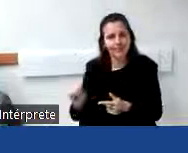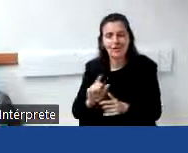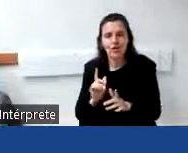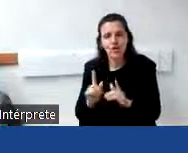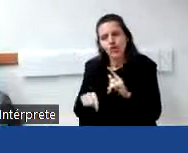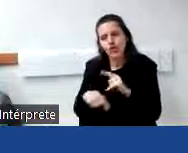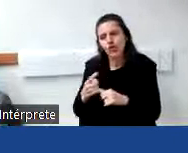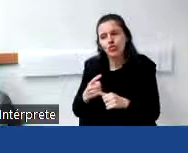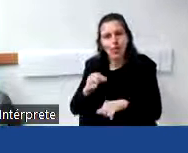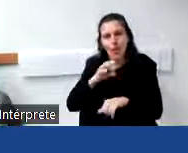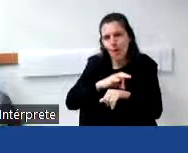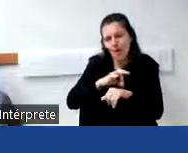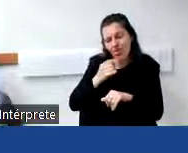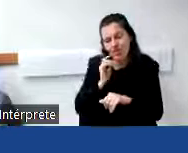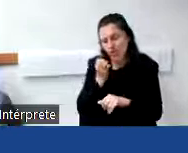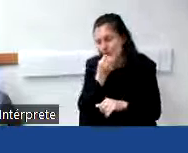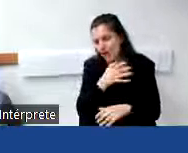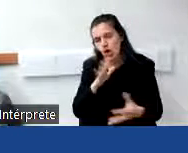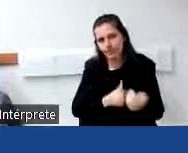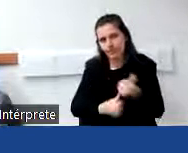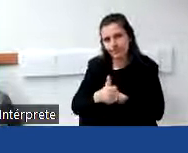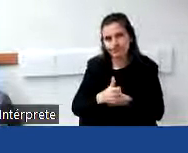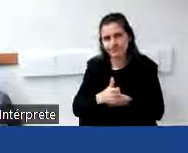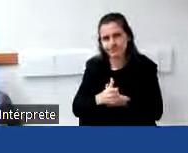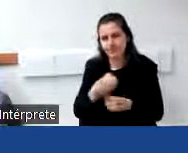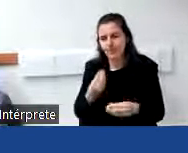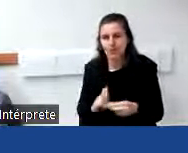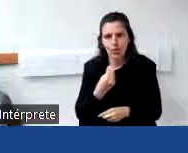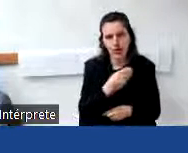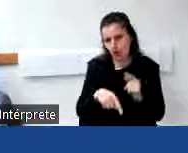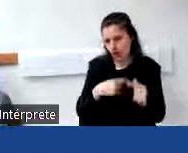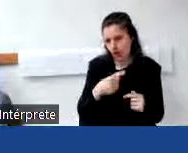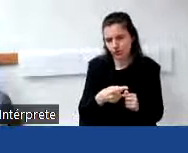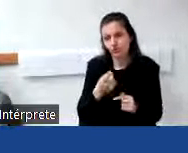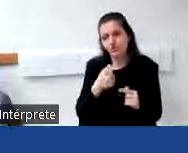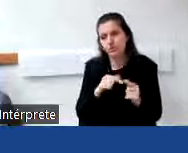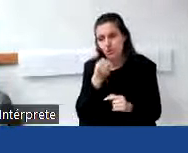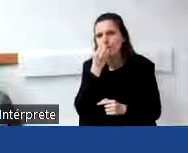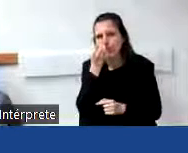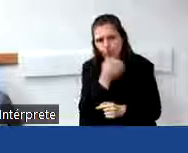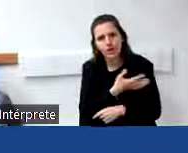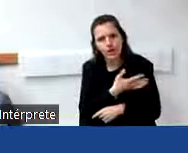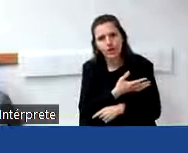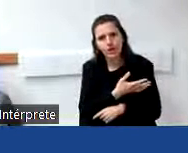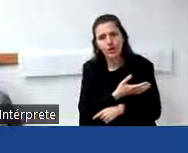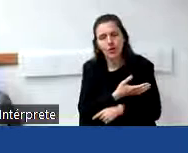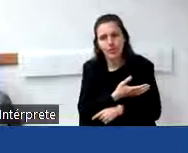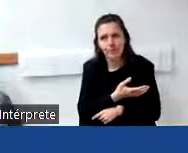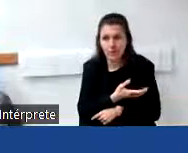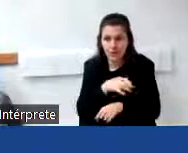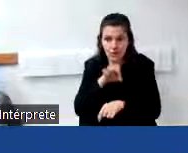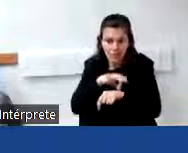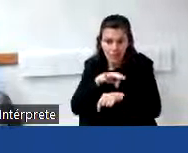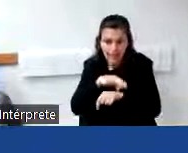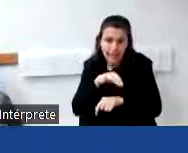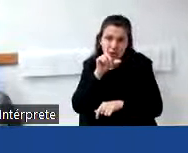atienda otra persona. Eso es sumamente útil y sumamente saludable para el personal médico y también para